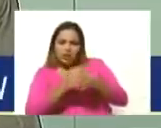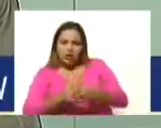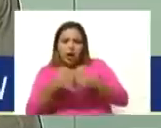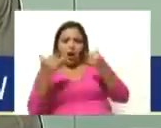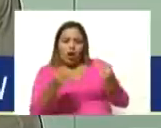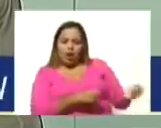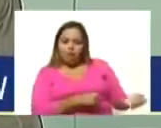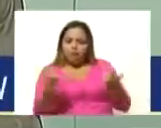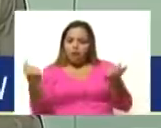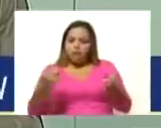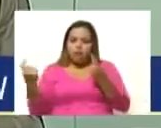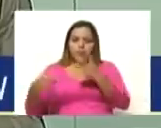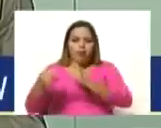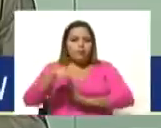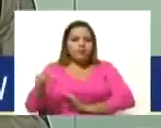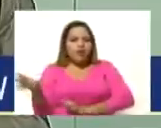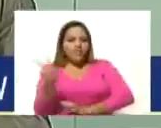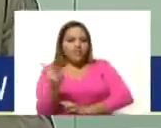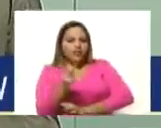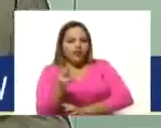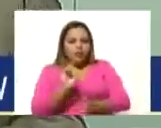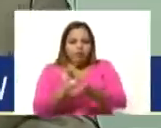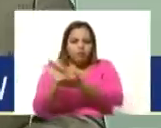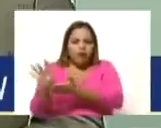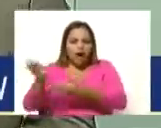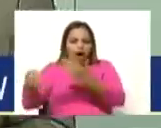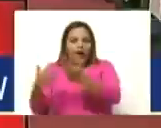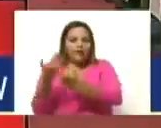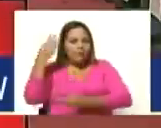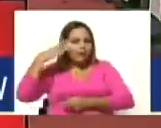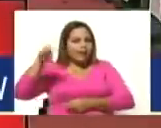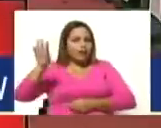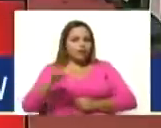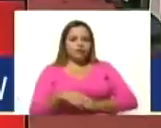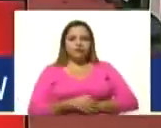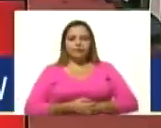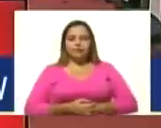a migrantes venezolanos abruptamente a México?